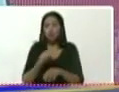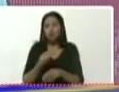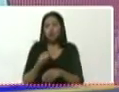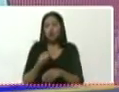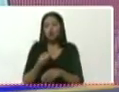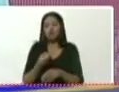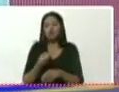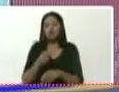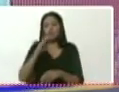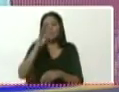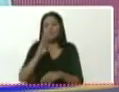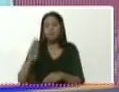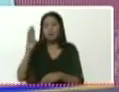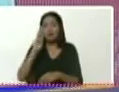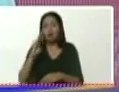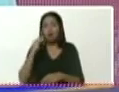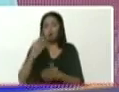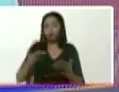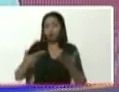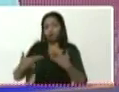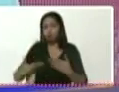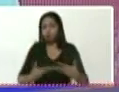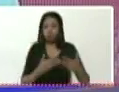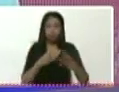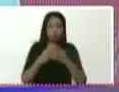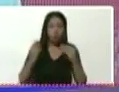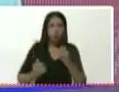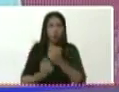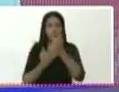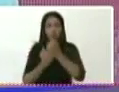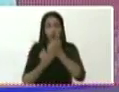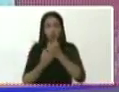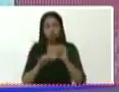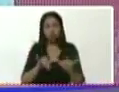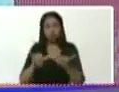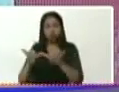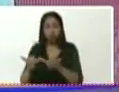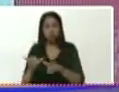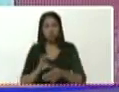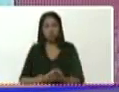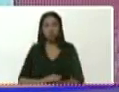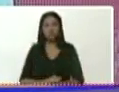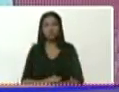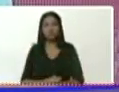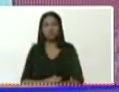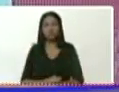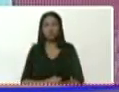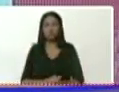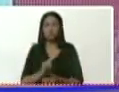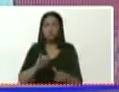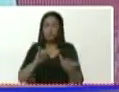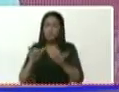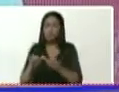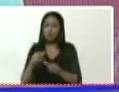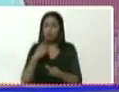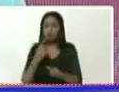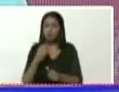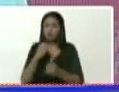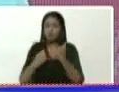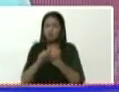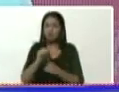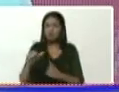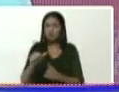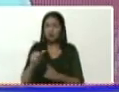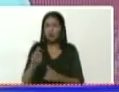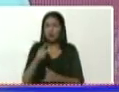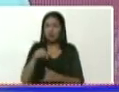ofreció todos los apoyos para eso, y este fin de semana,